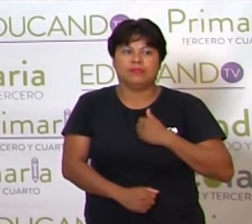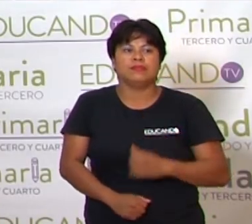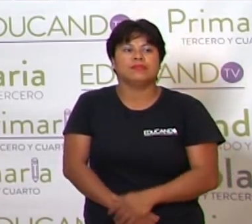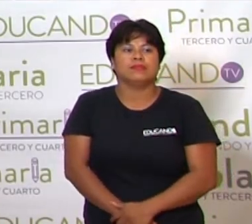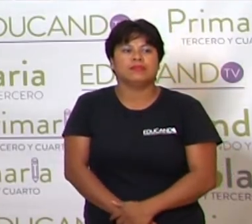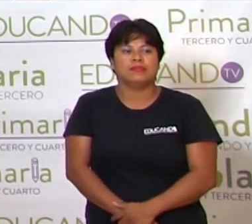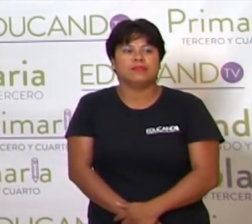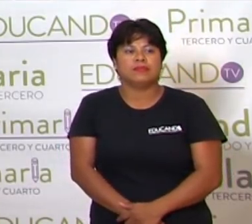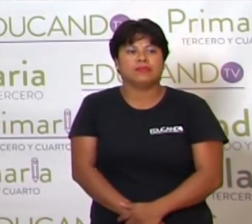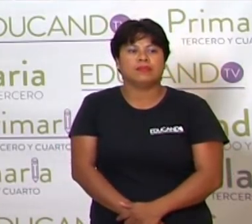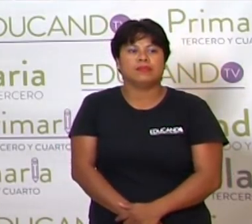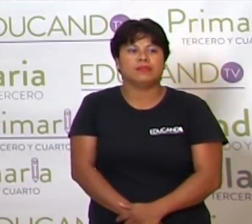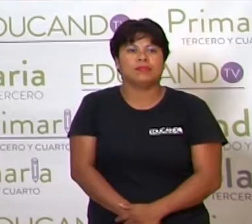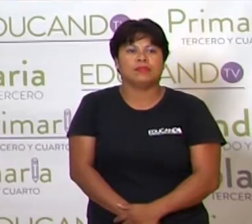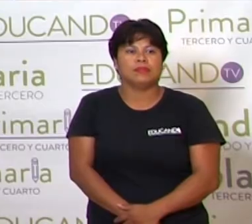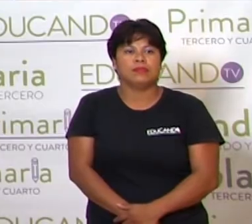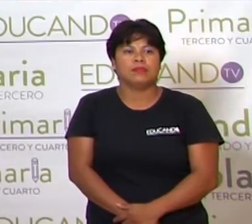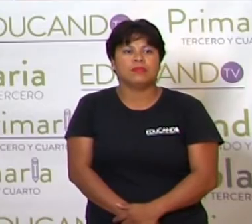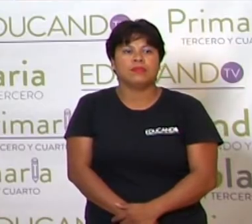arriera.